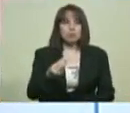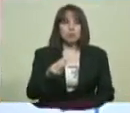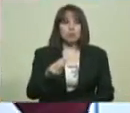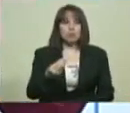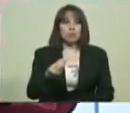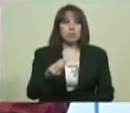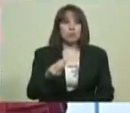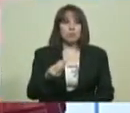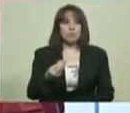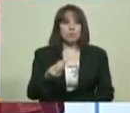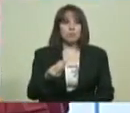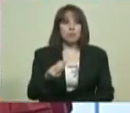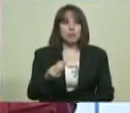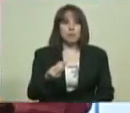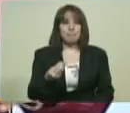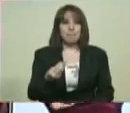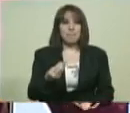juventud,